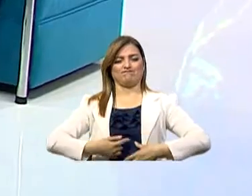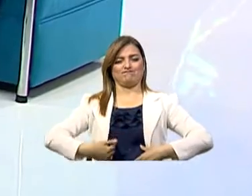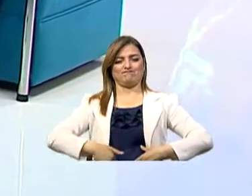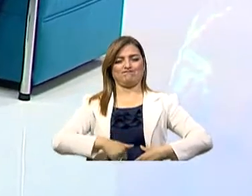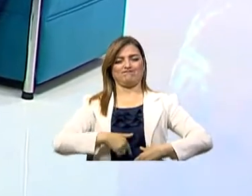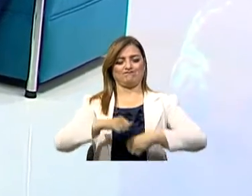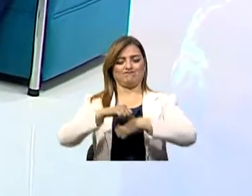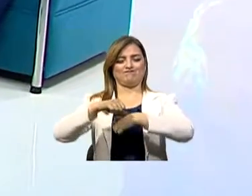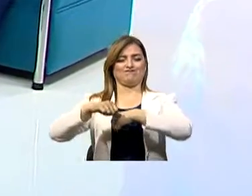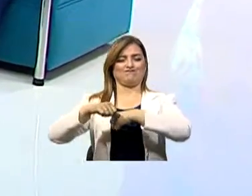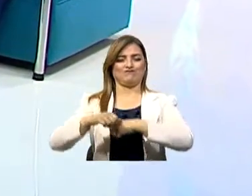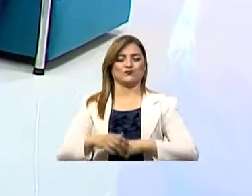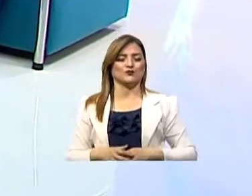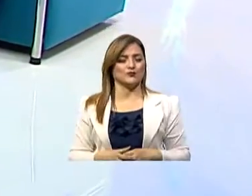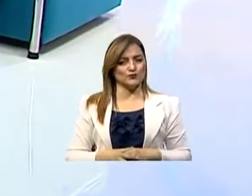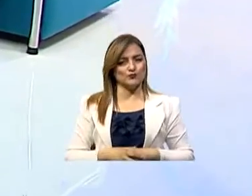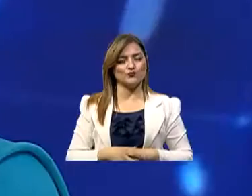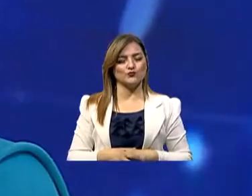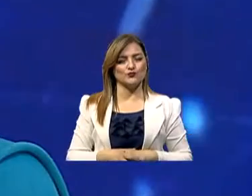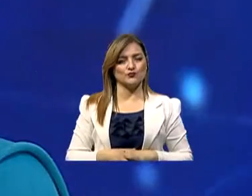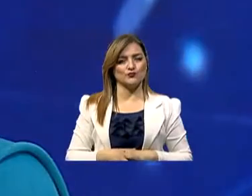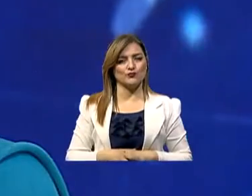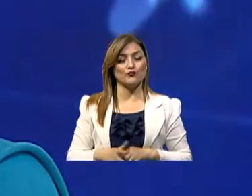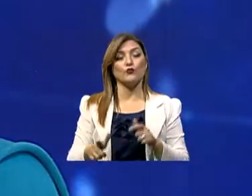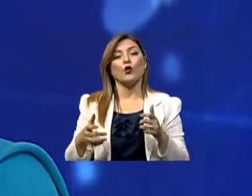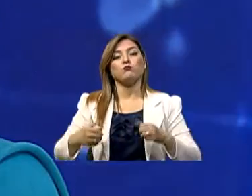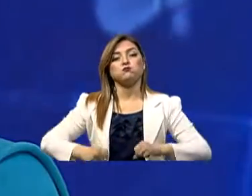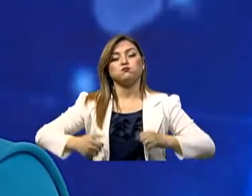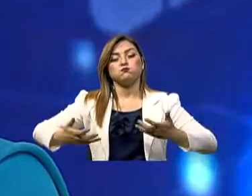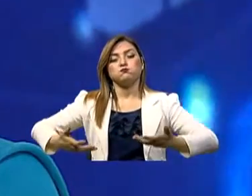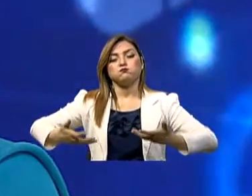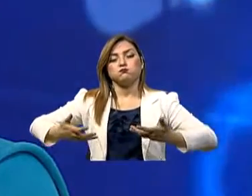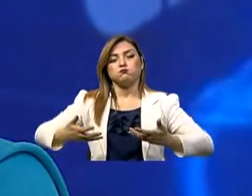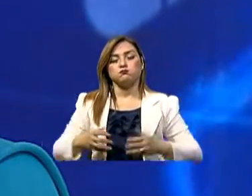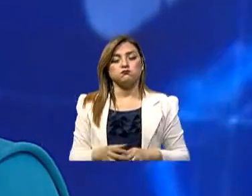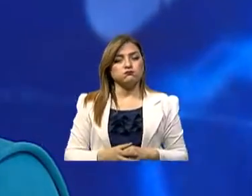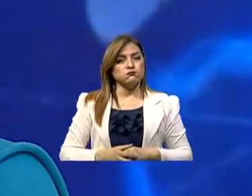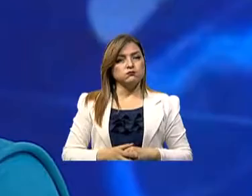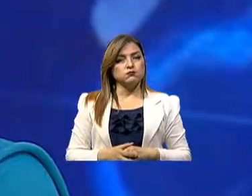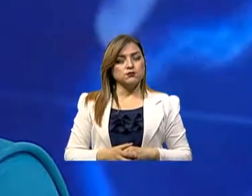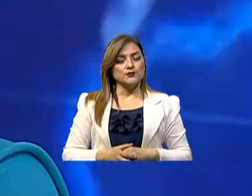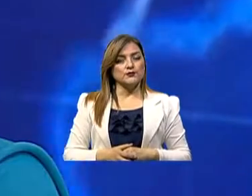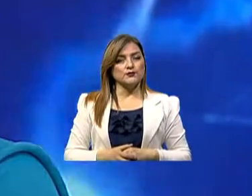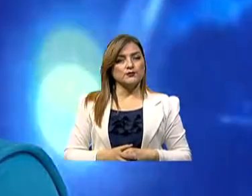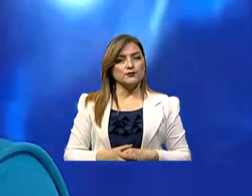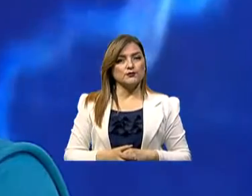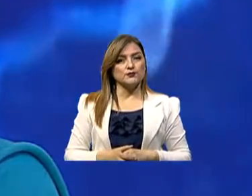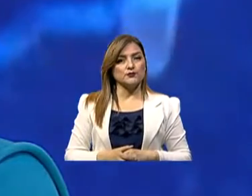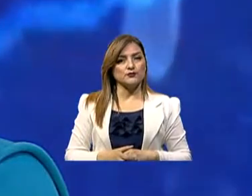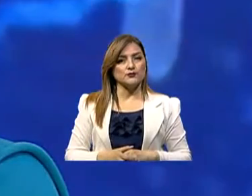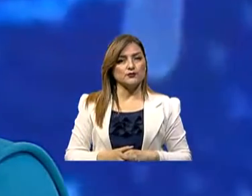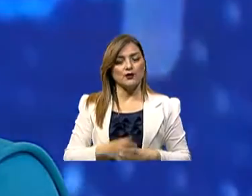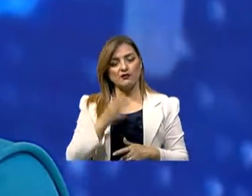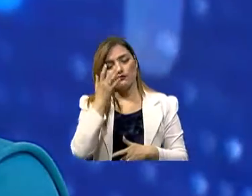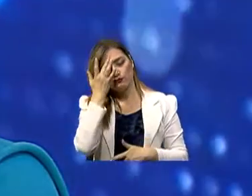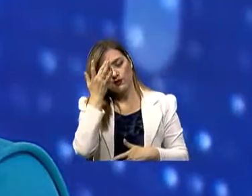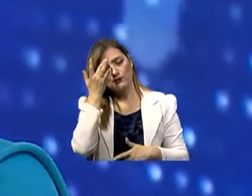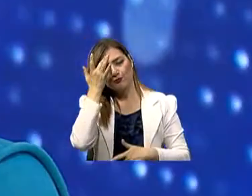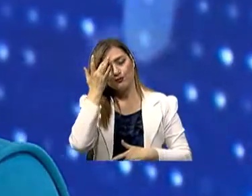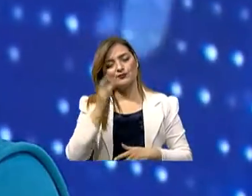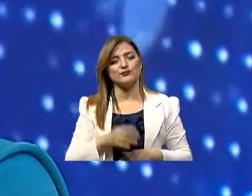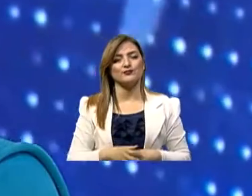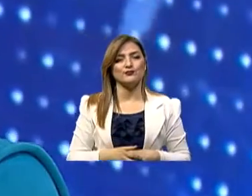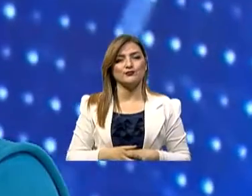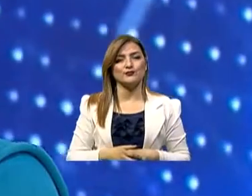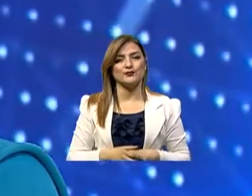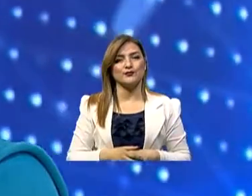pacientes que tengan ese peso y que tengan se acompañen de una comorbilidad que hemos dicho una